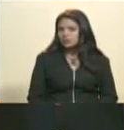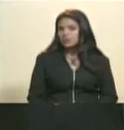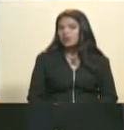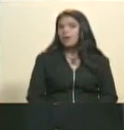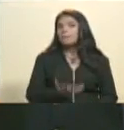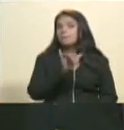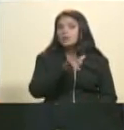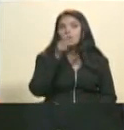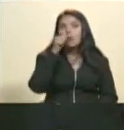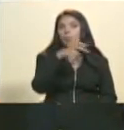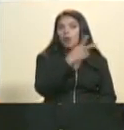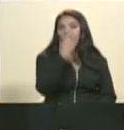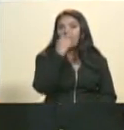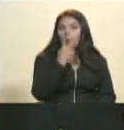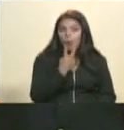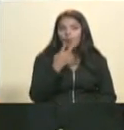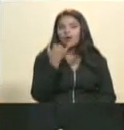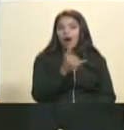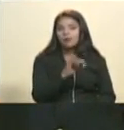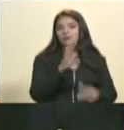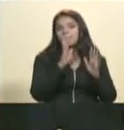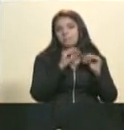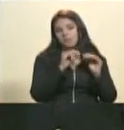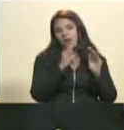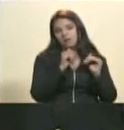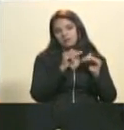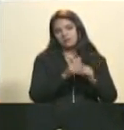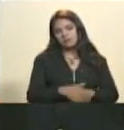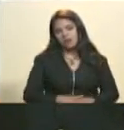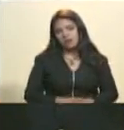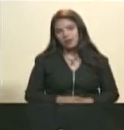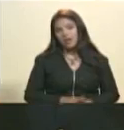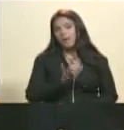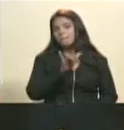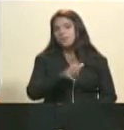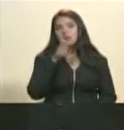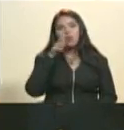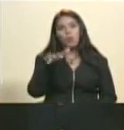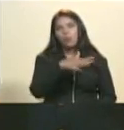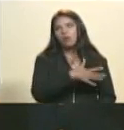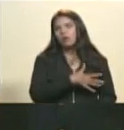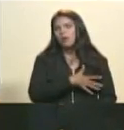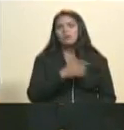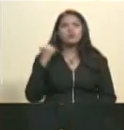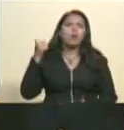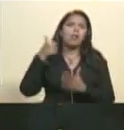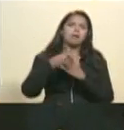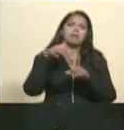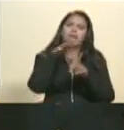pueblo pobre el que tiene la esperanza, y es el pueblo preterido de toda la vida,